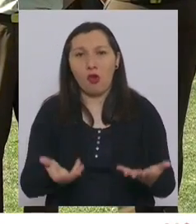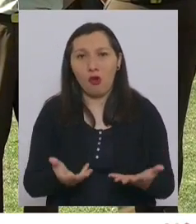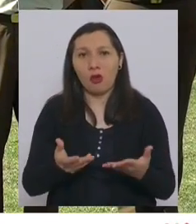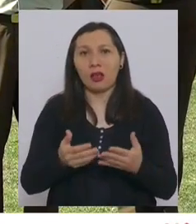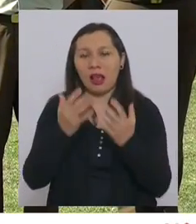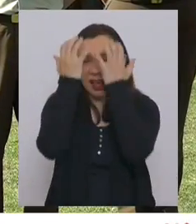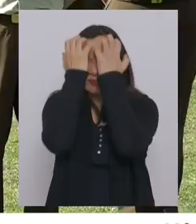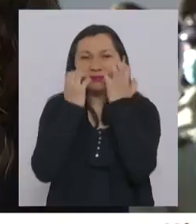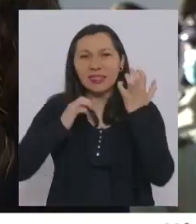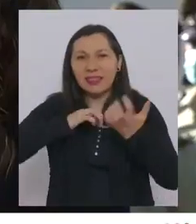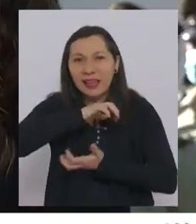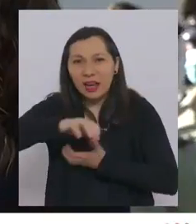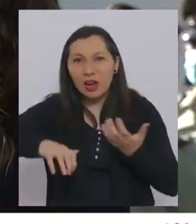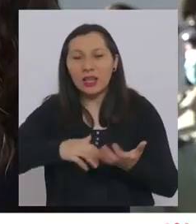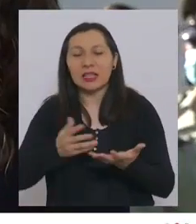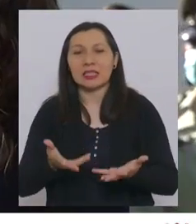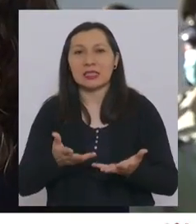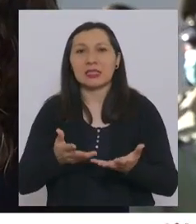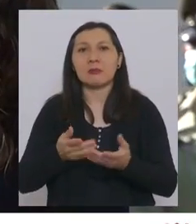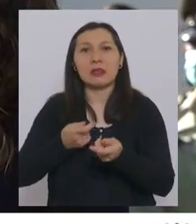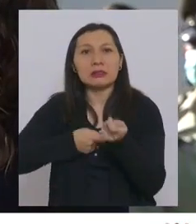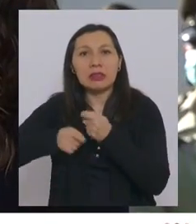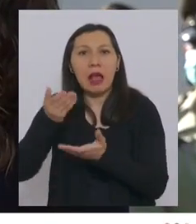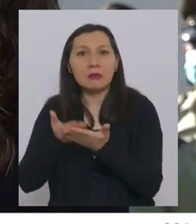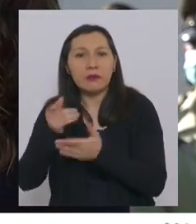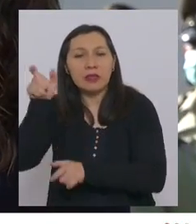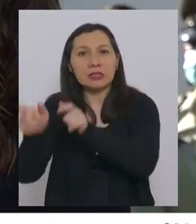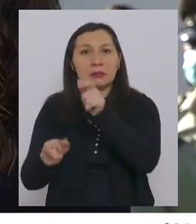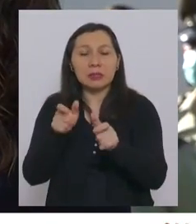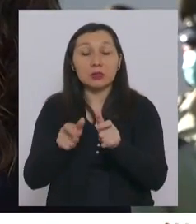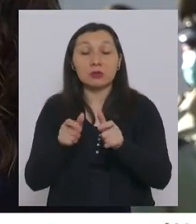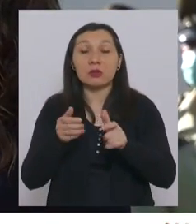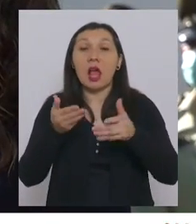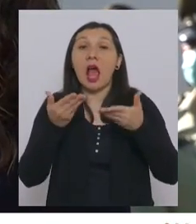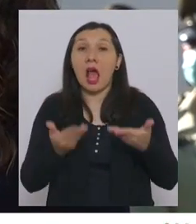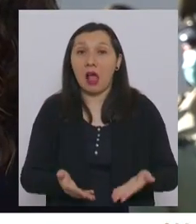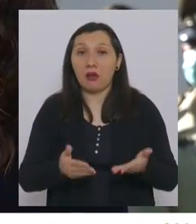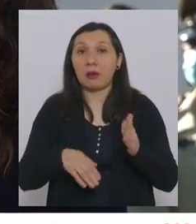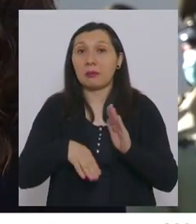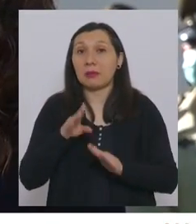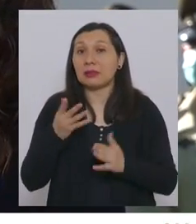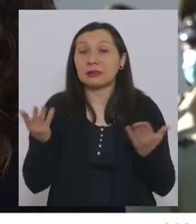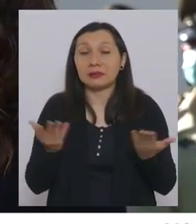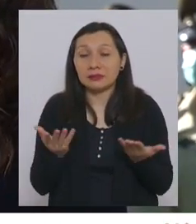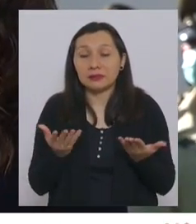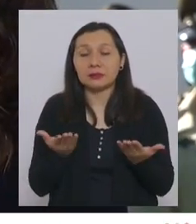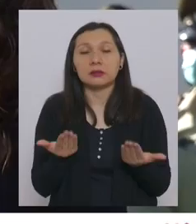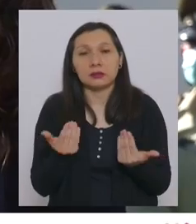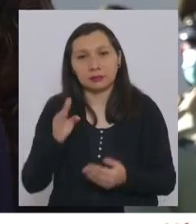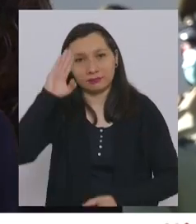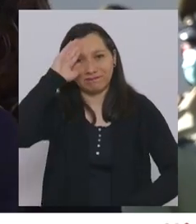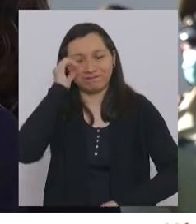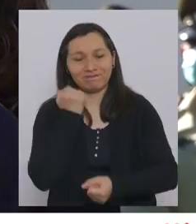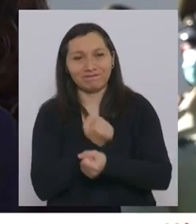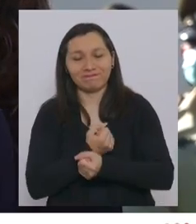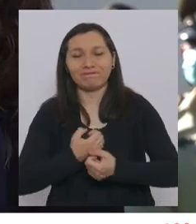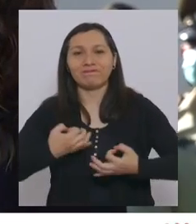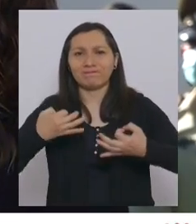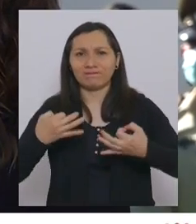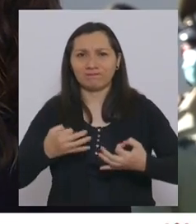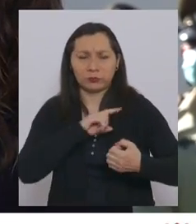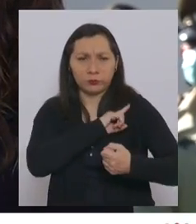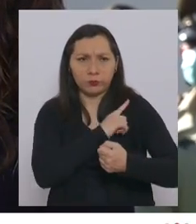del terrorismo, a través de la trata de personas. Y por eso hoy más que nunca necesitamos que Carabineros de Chile esté